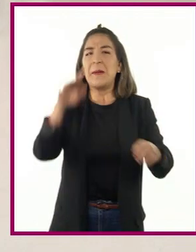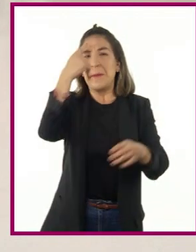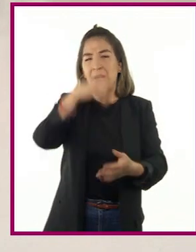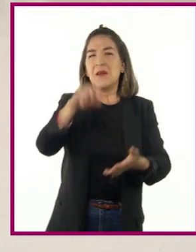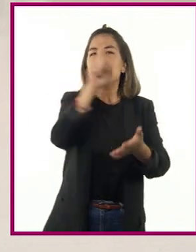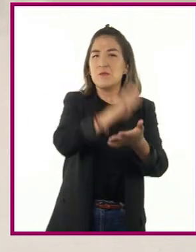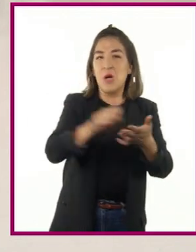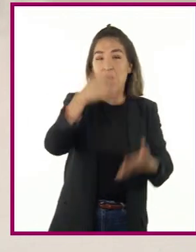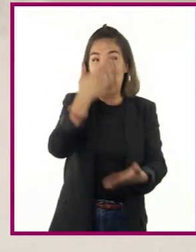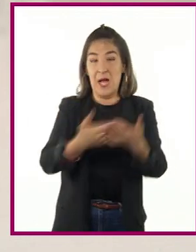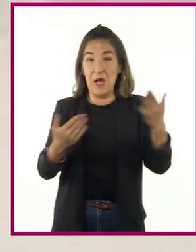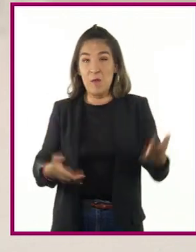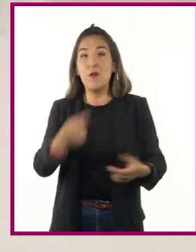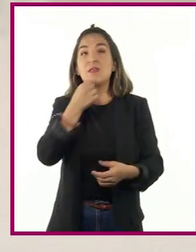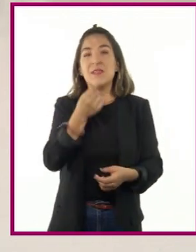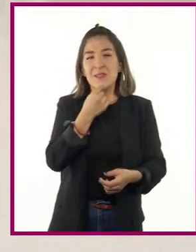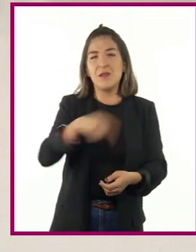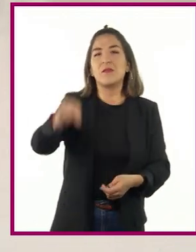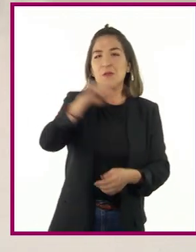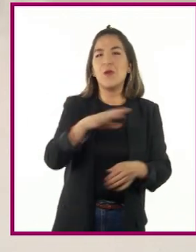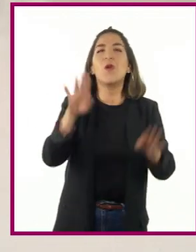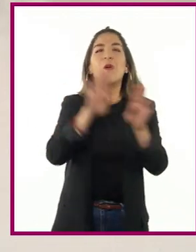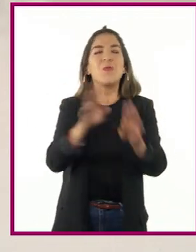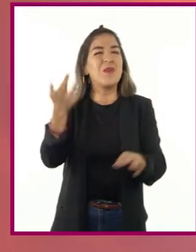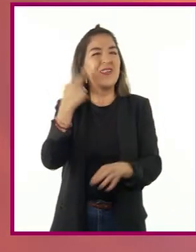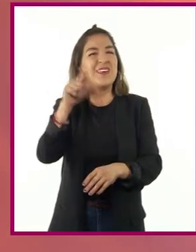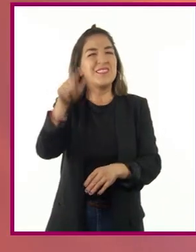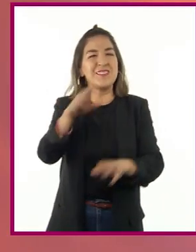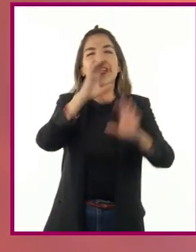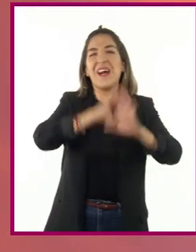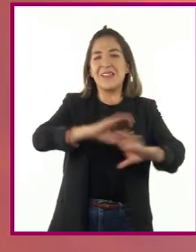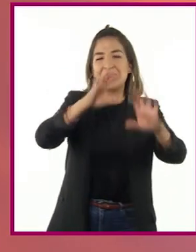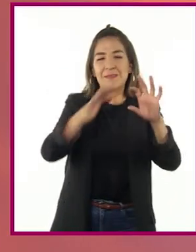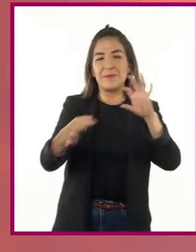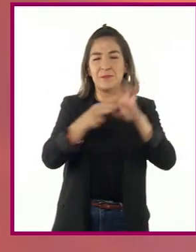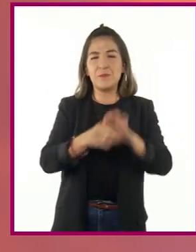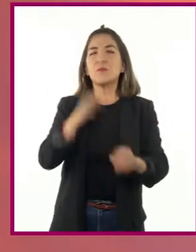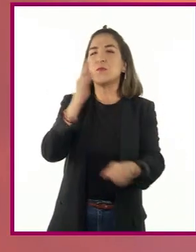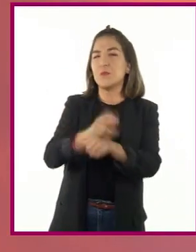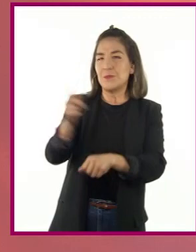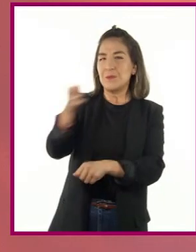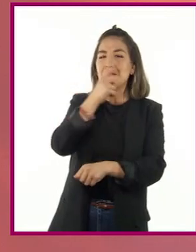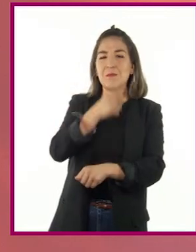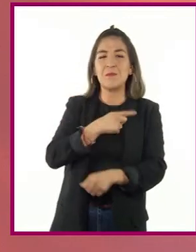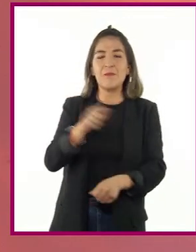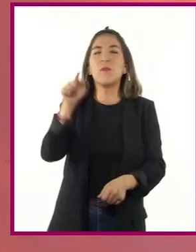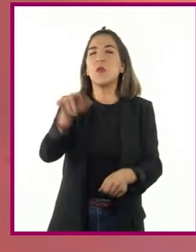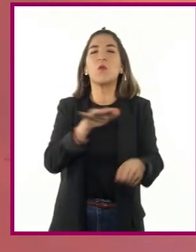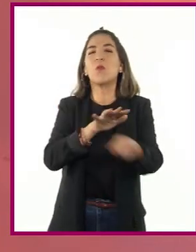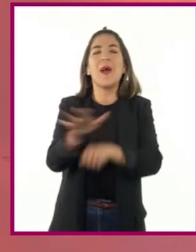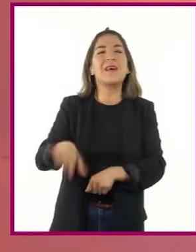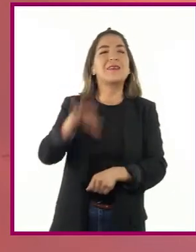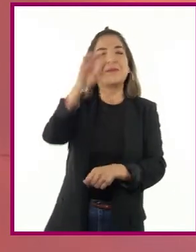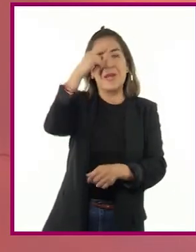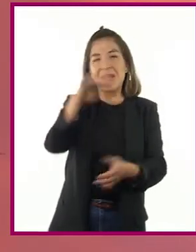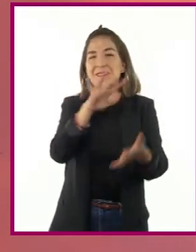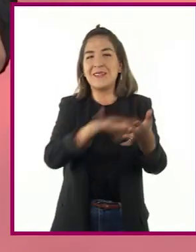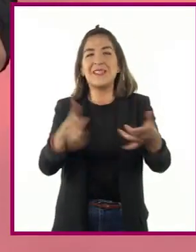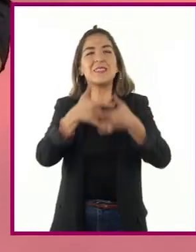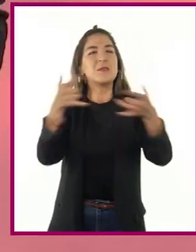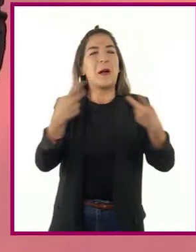los niños de hoy en día también las conozcan. Pero dinos, Enrique, ¿cuál autobiografía elegiste?